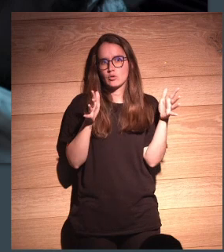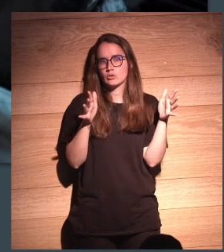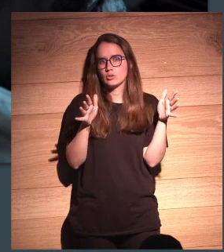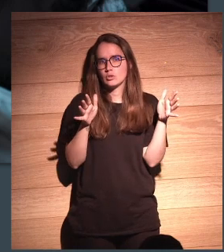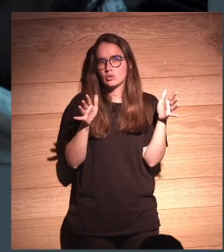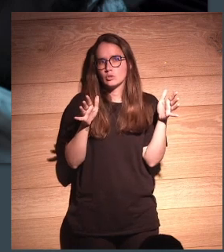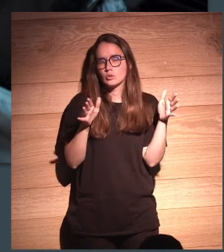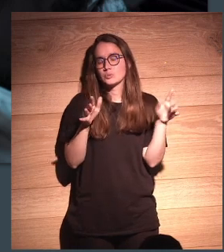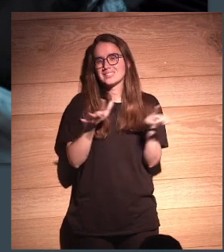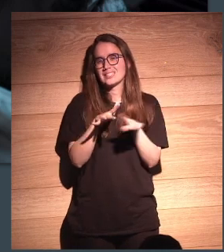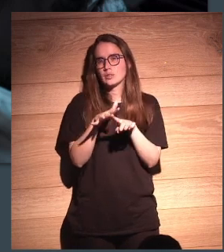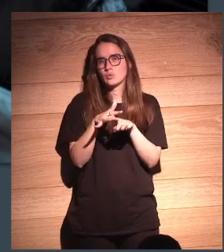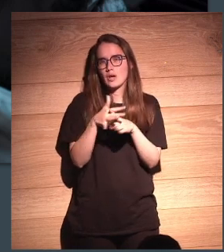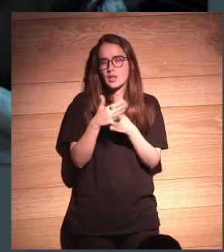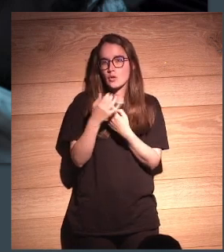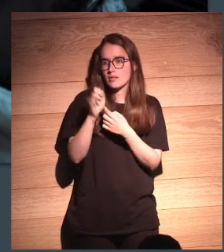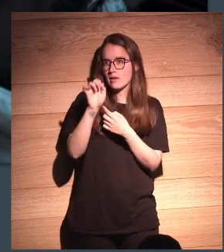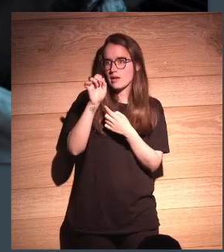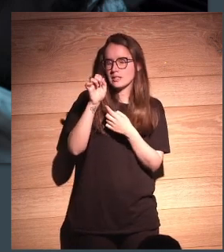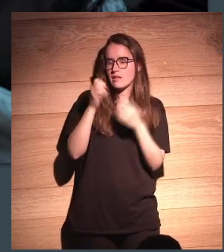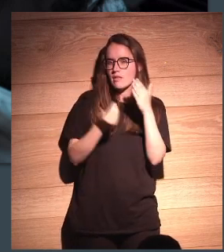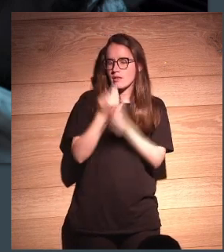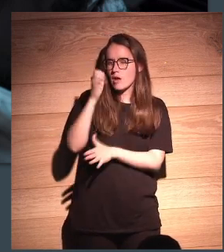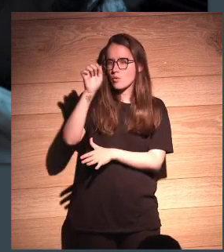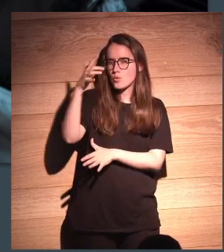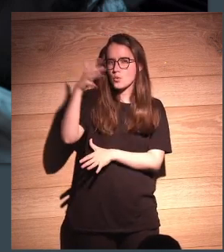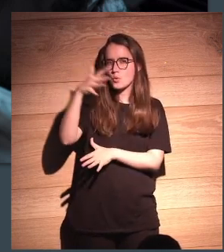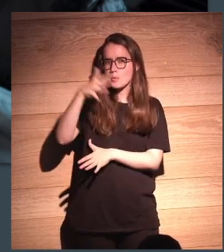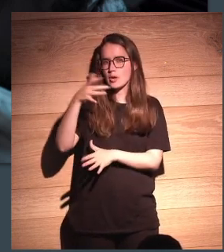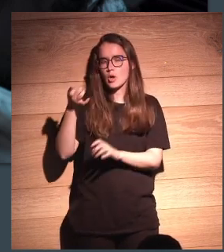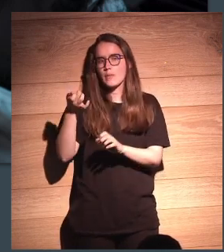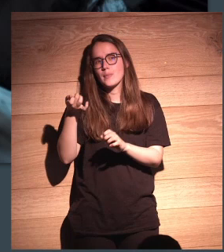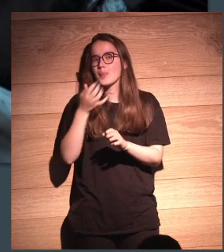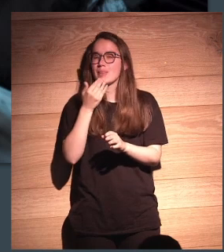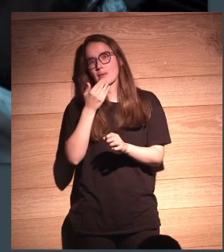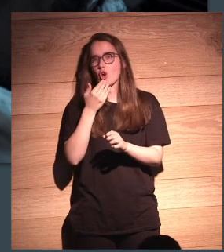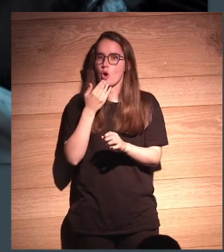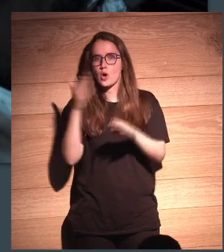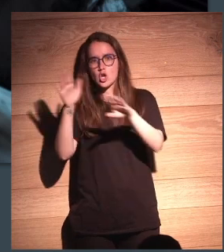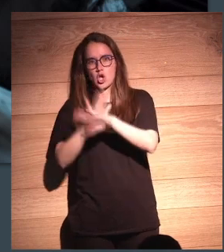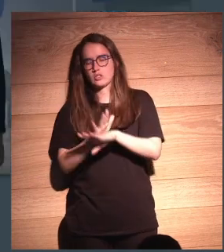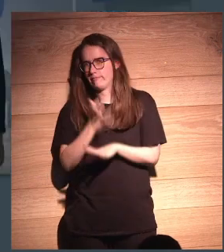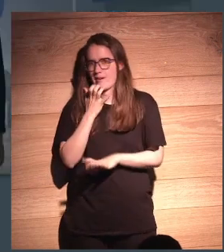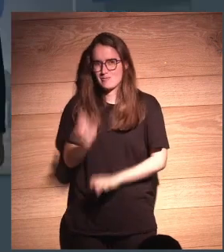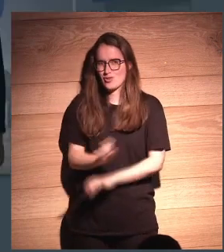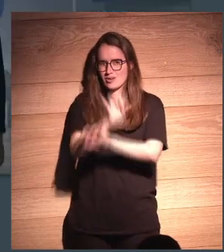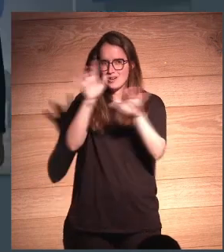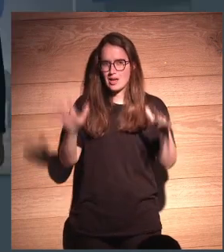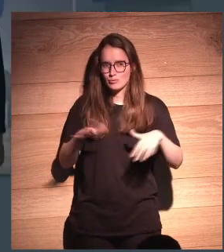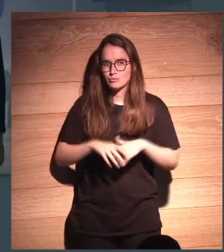en unas condiciones de día, pero tiene que parecer noche, el Day for Night se llama. Entonces, uno de los ejemplos clásicos.